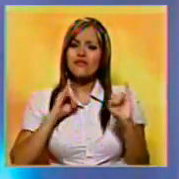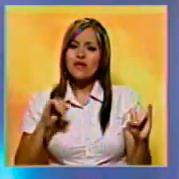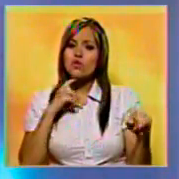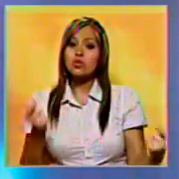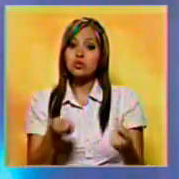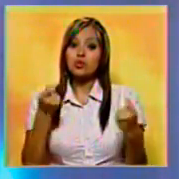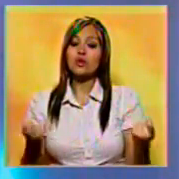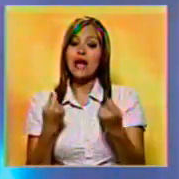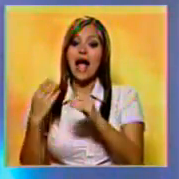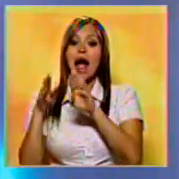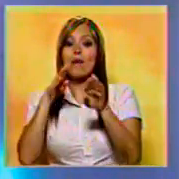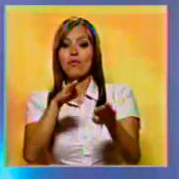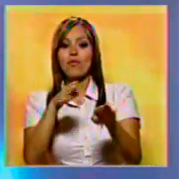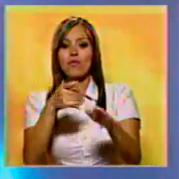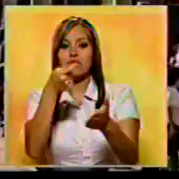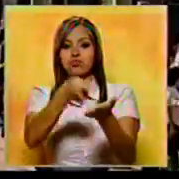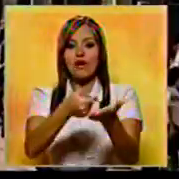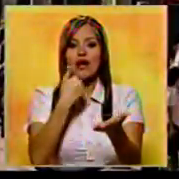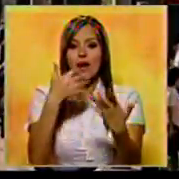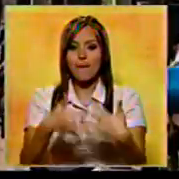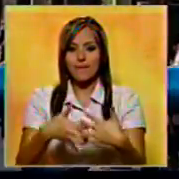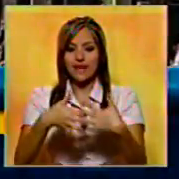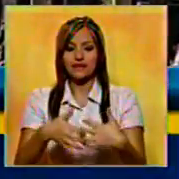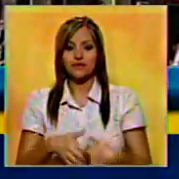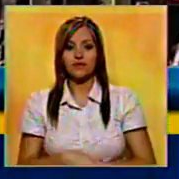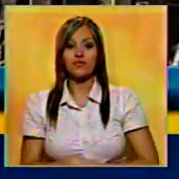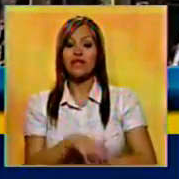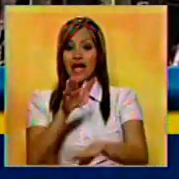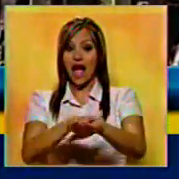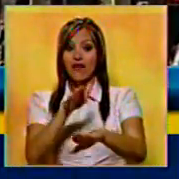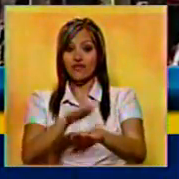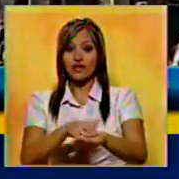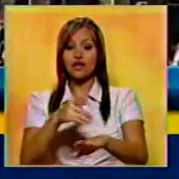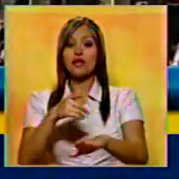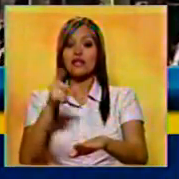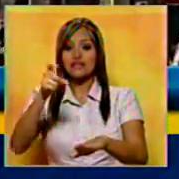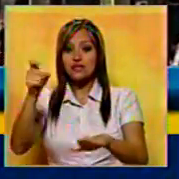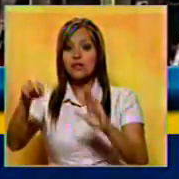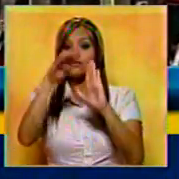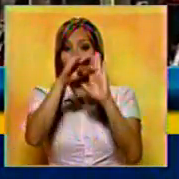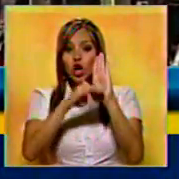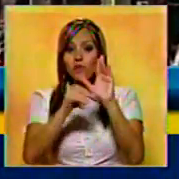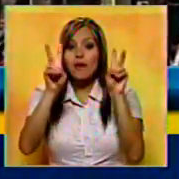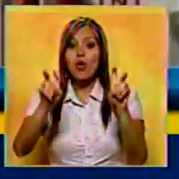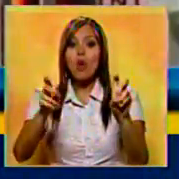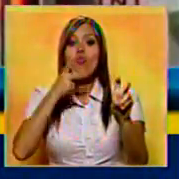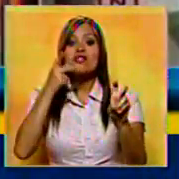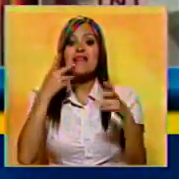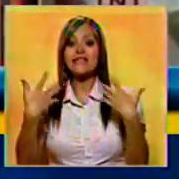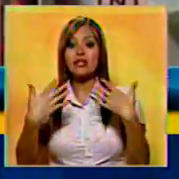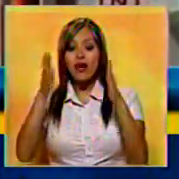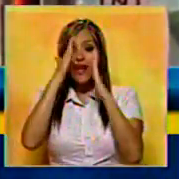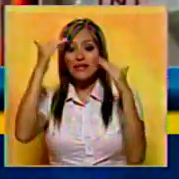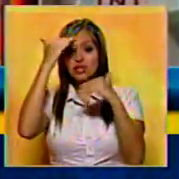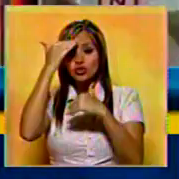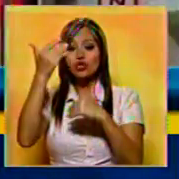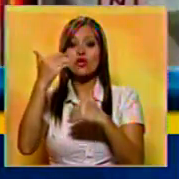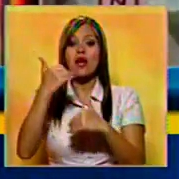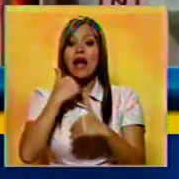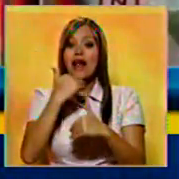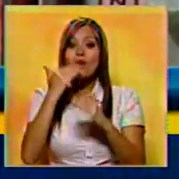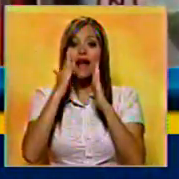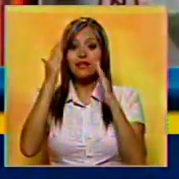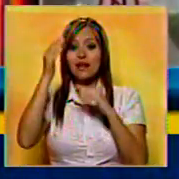campañas con aportes empresariales rosef anunció que pl visitará una reforma política urgida por atender y atenuar los reclamos